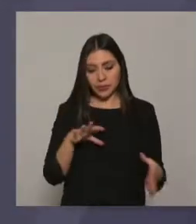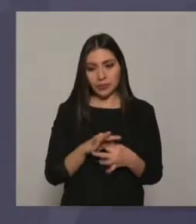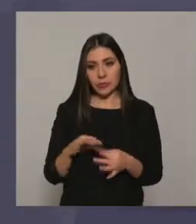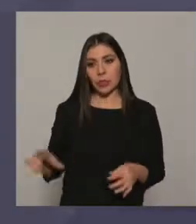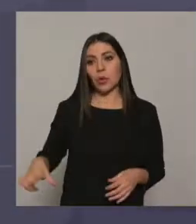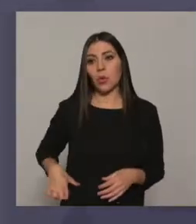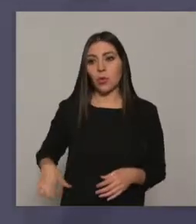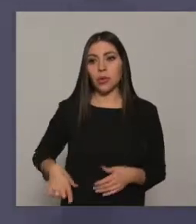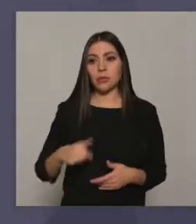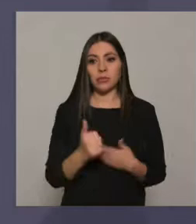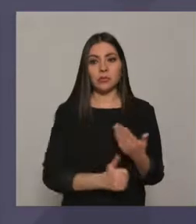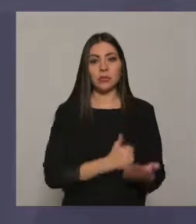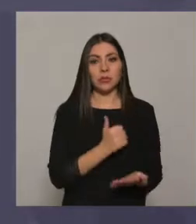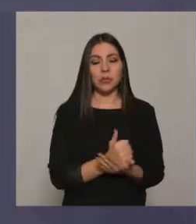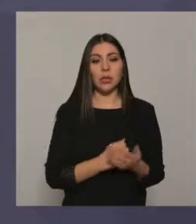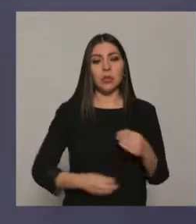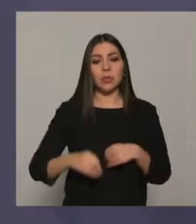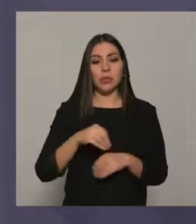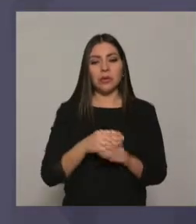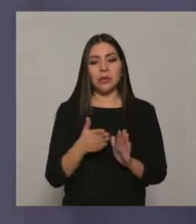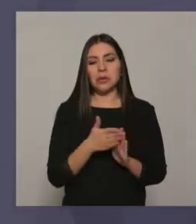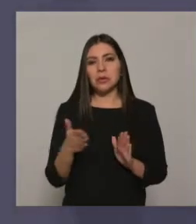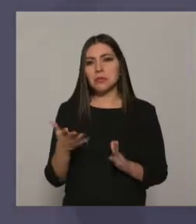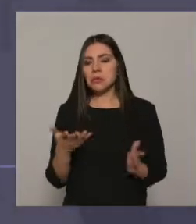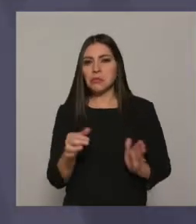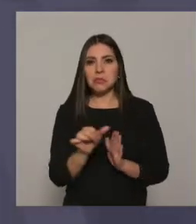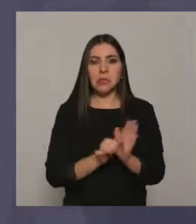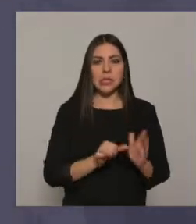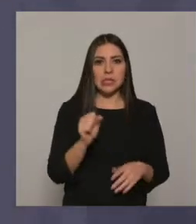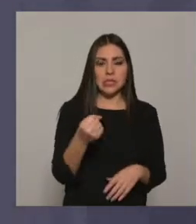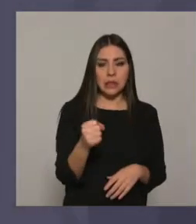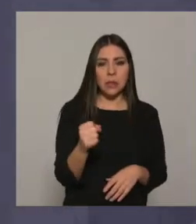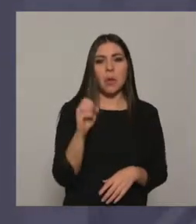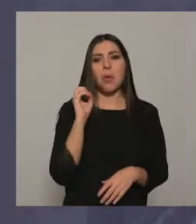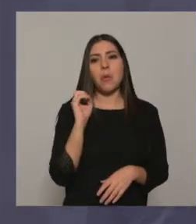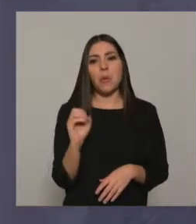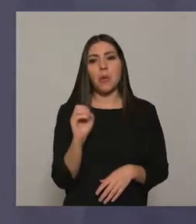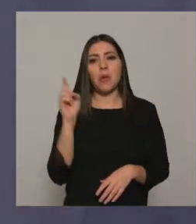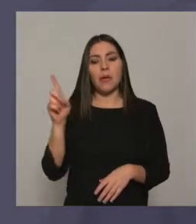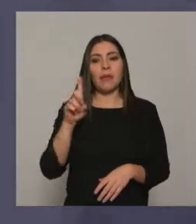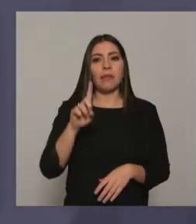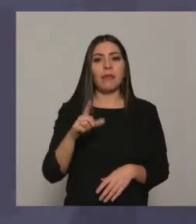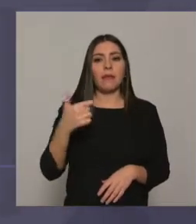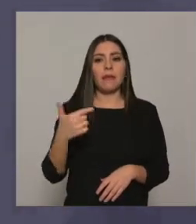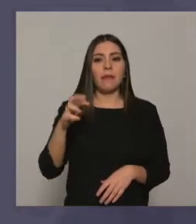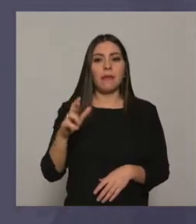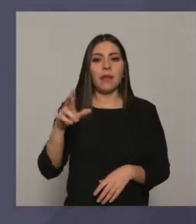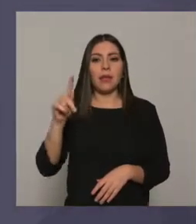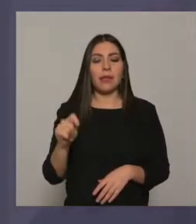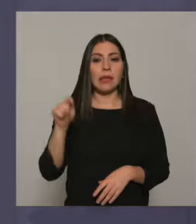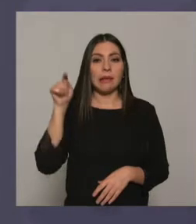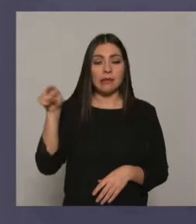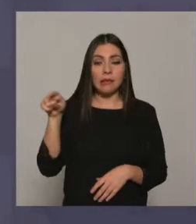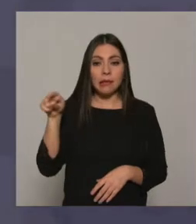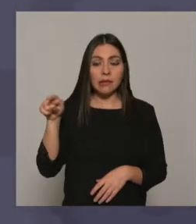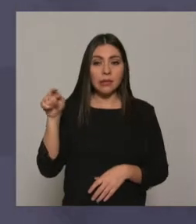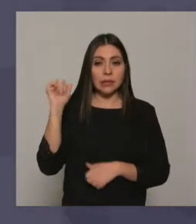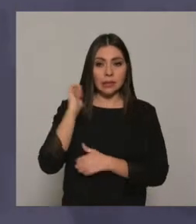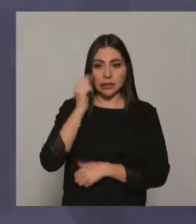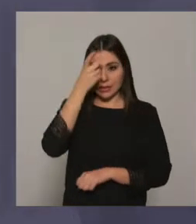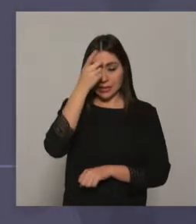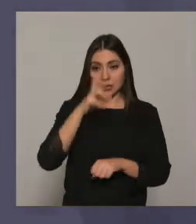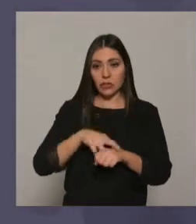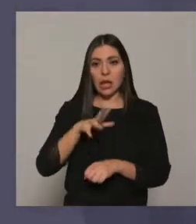ciudad implementa en el mes de septiembre el mes del testamento, o la DGRT, que tiene un programa permanente de regularización